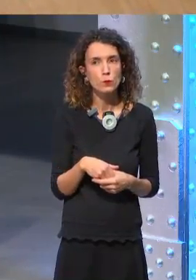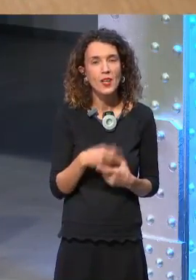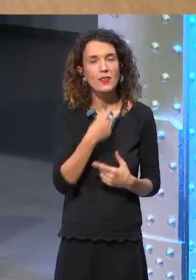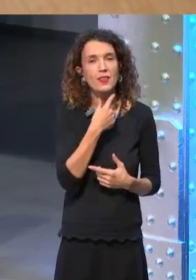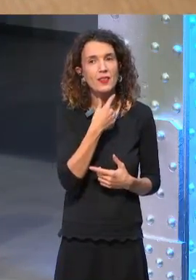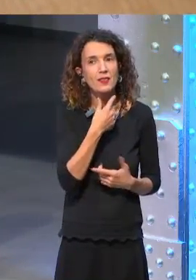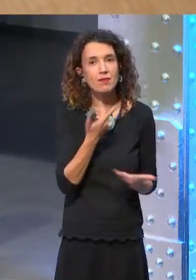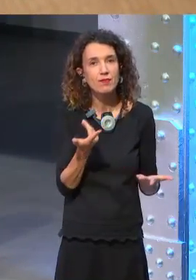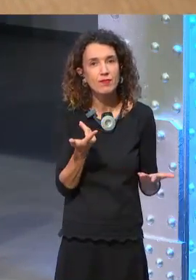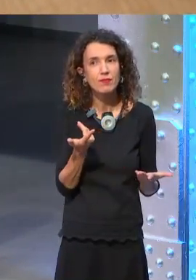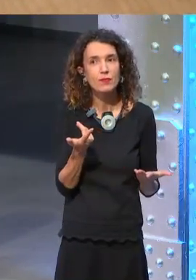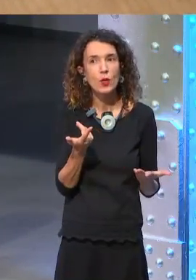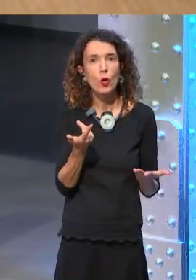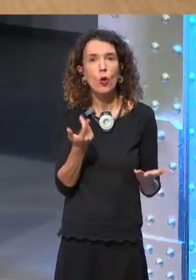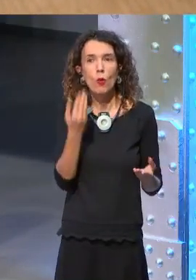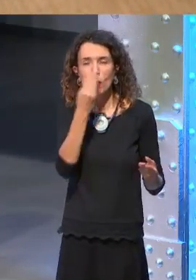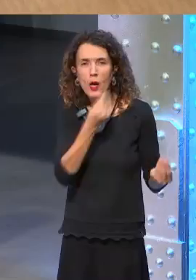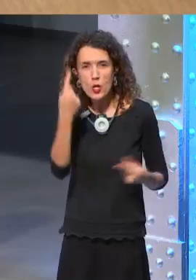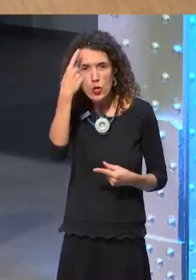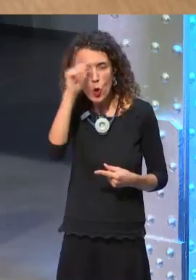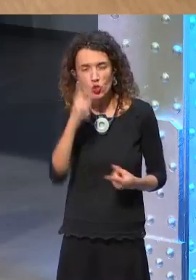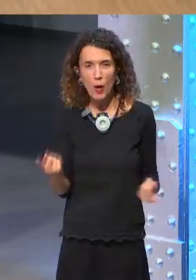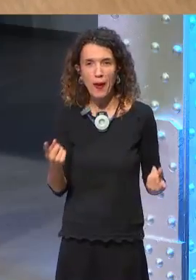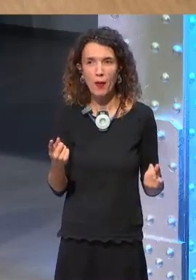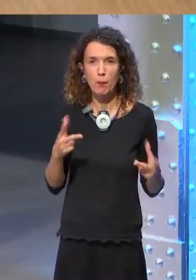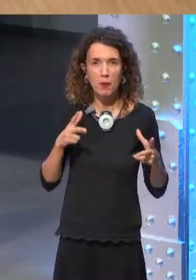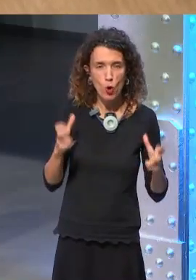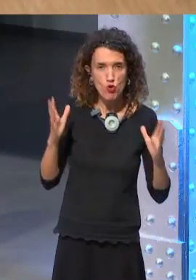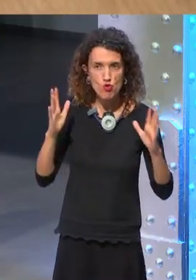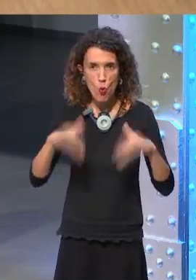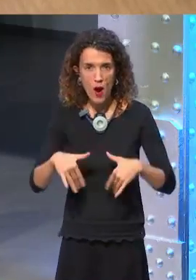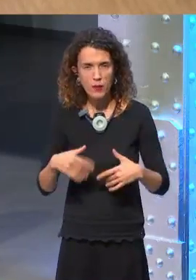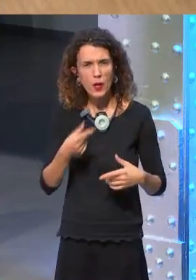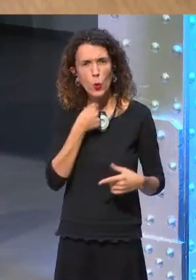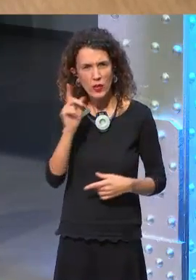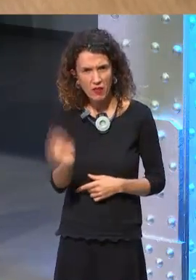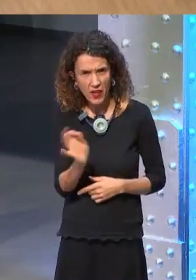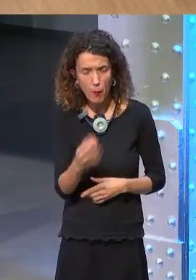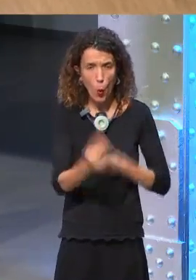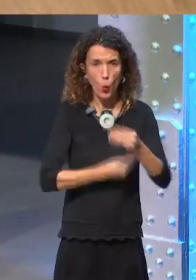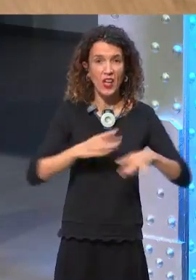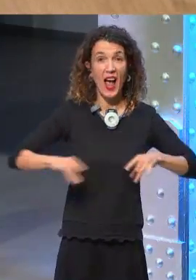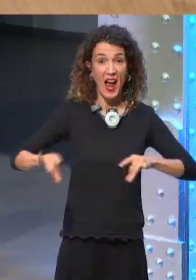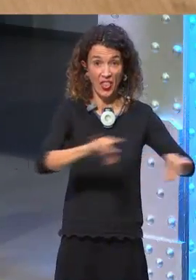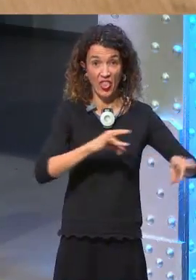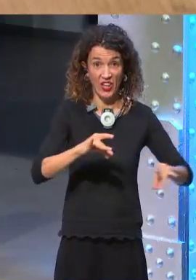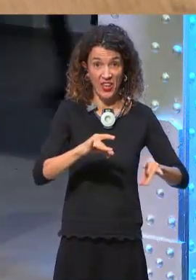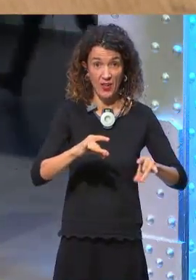gusta la impredecibilidad, porque utilizas arcilla, que por